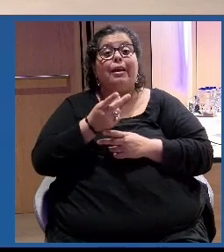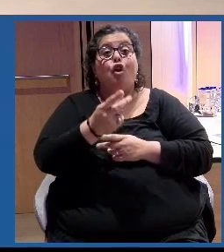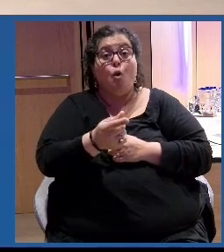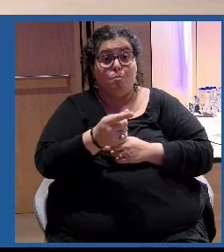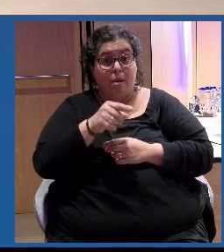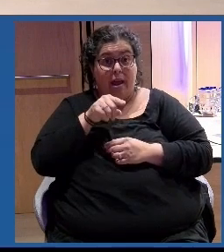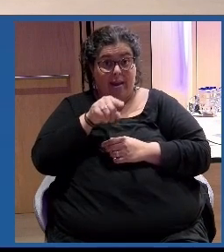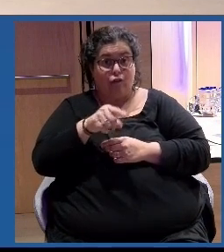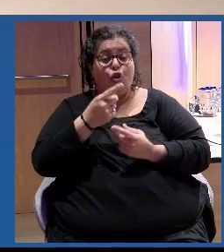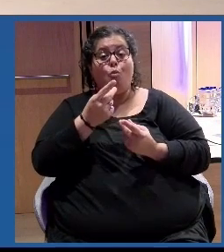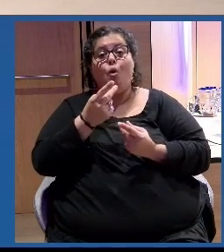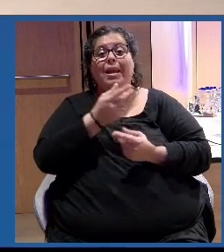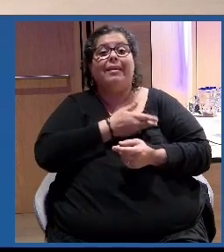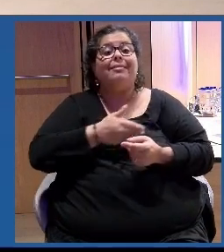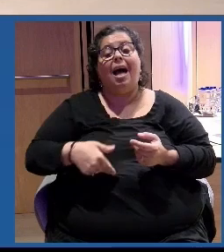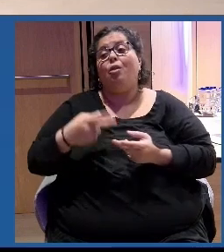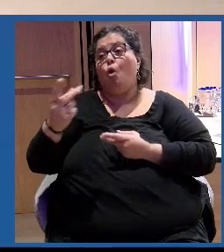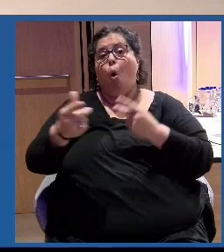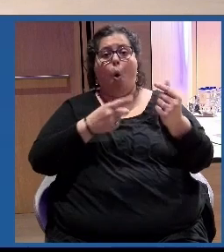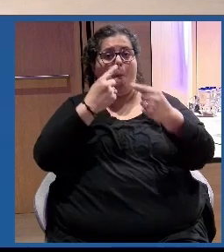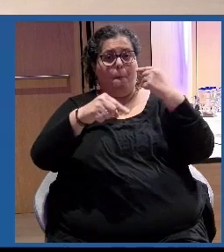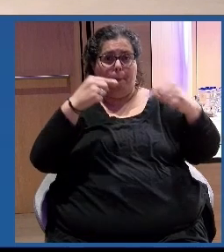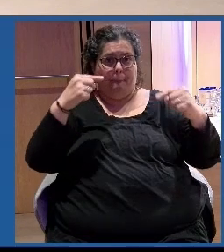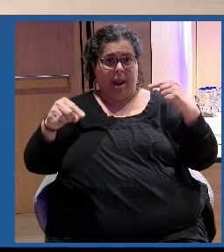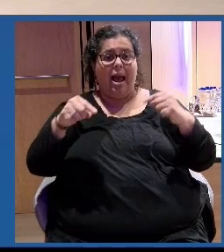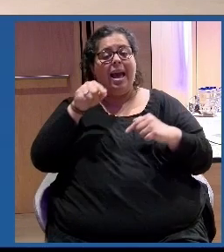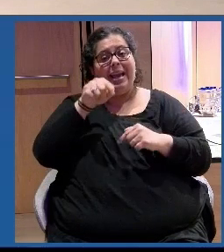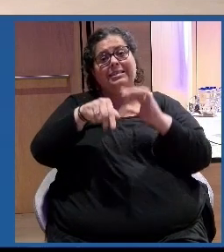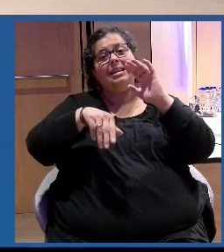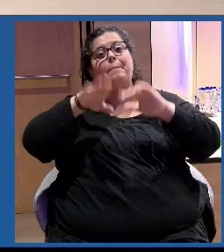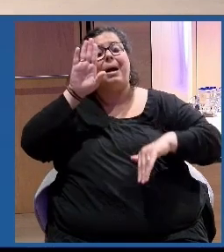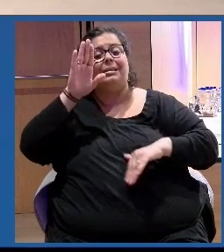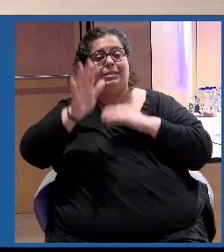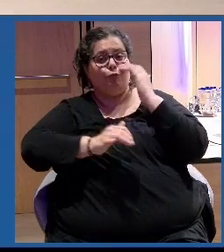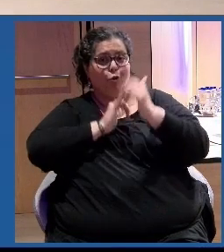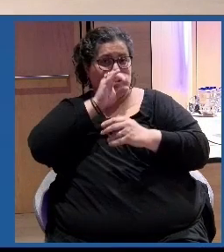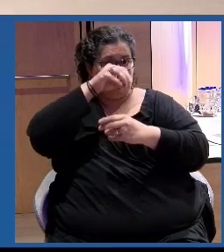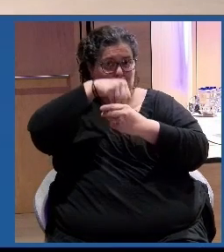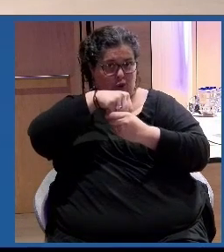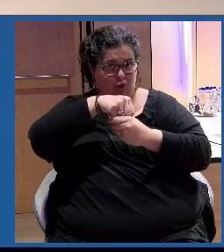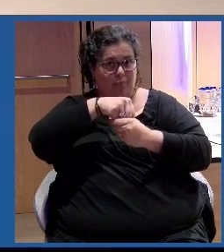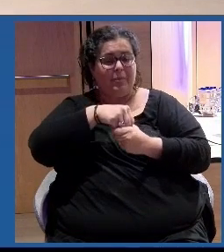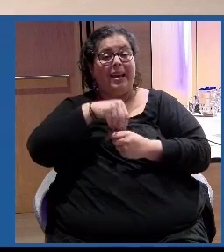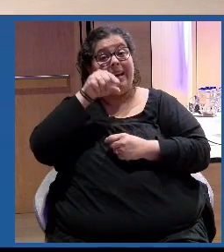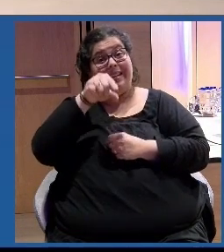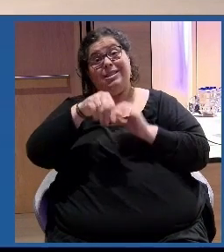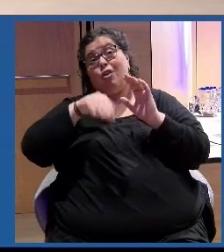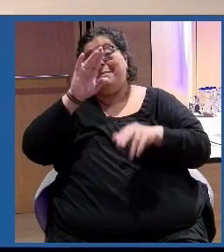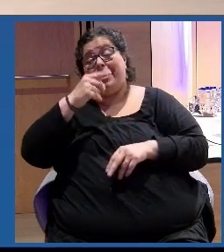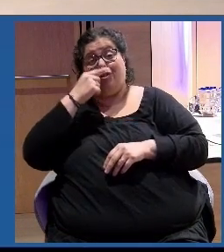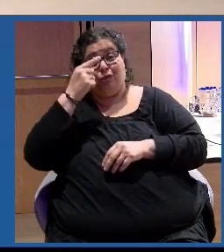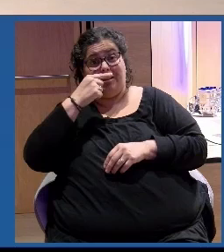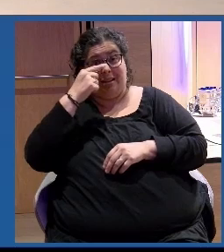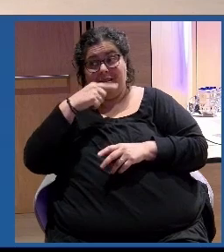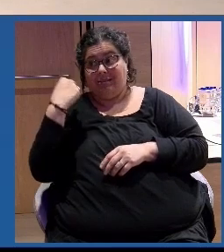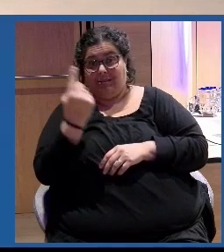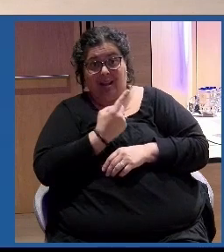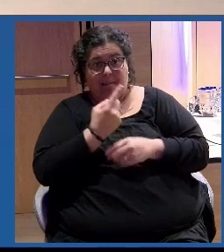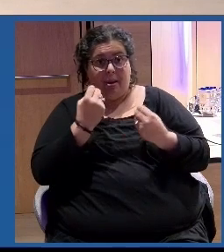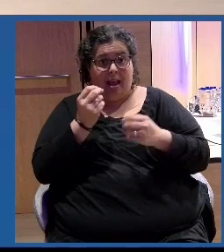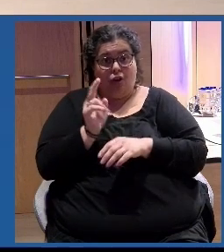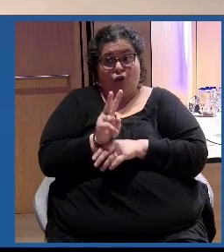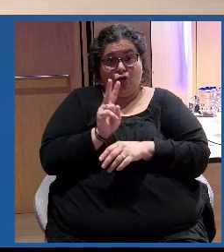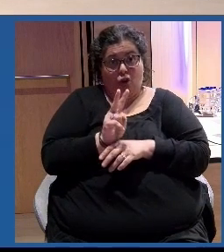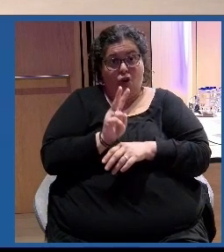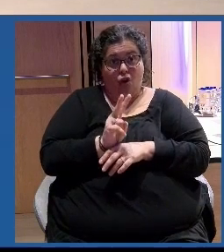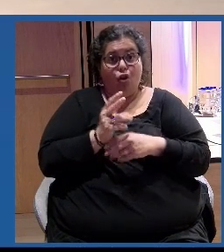de transacción de compras del Estado, que probablemente sea el que más información genera hoy por hoy y el que más nos interesa efectivamente respecto del control y la